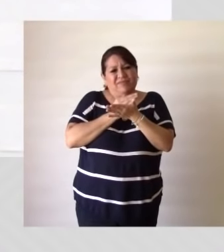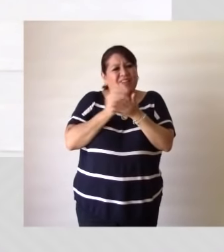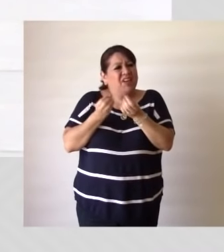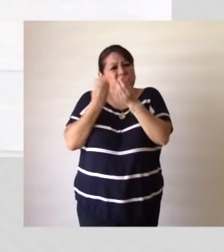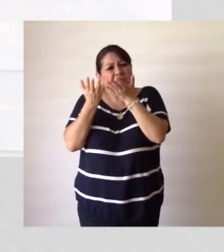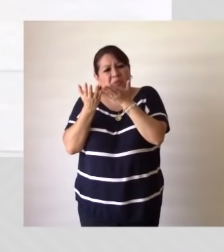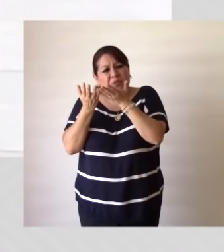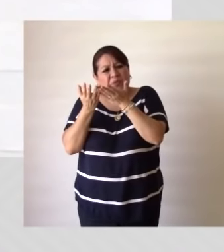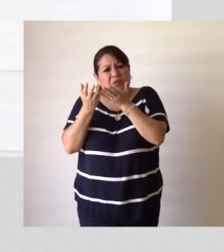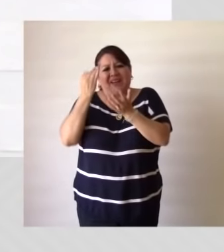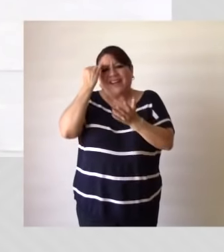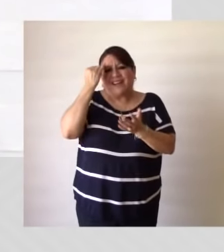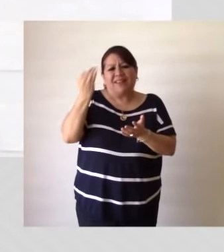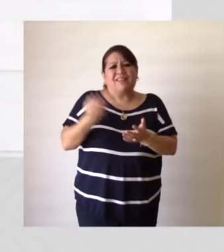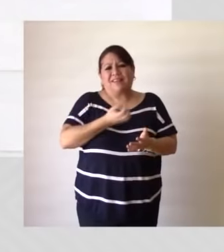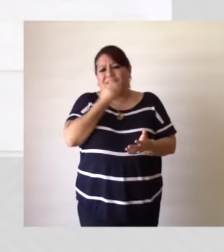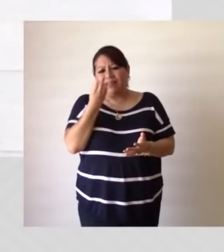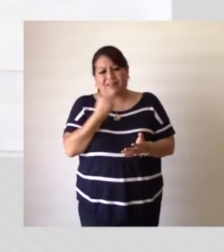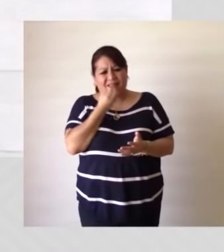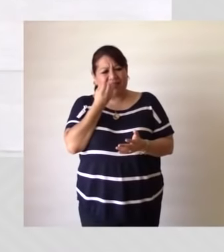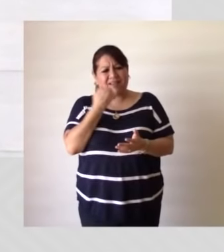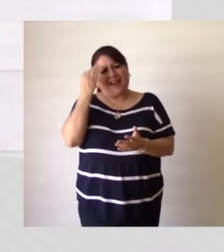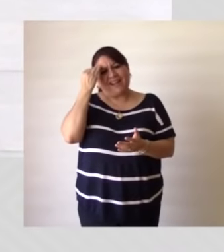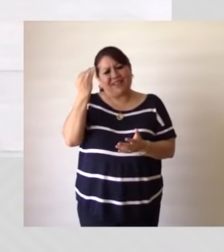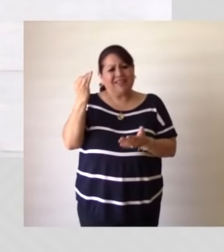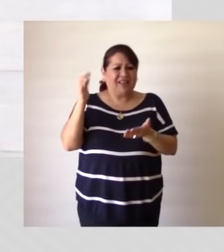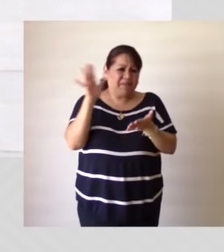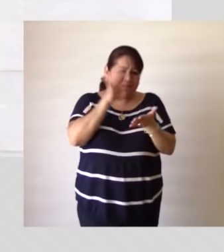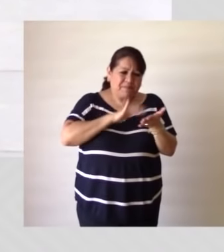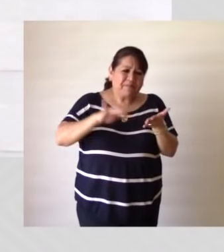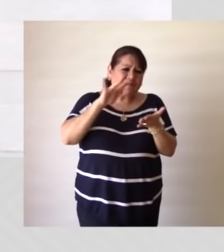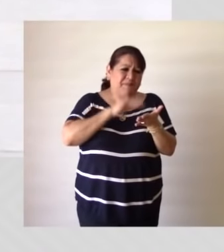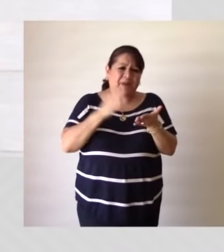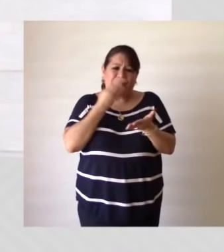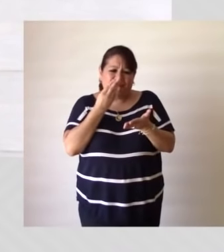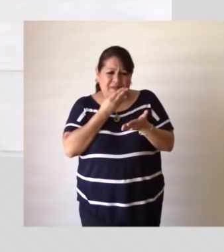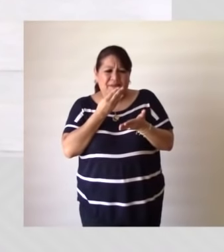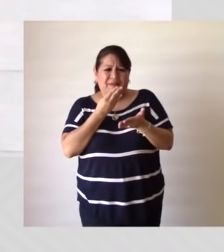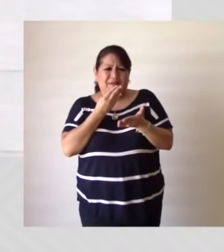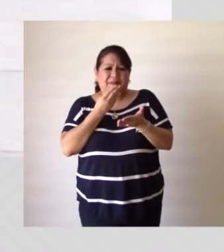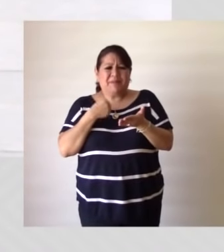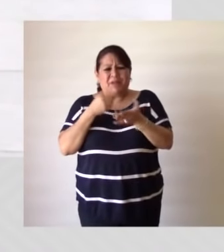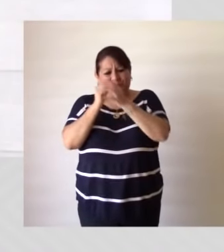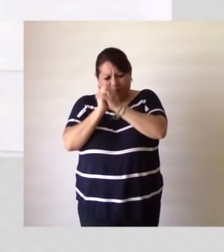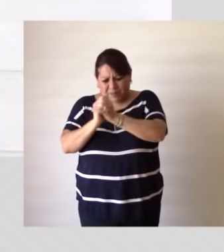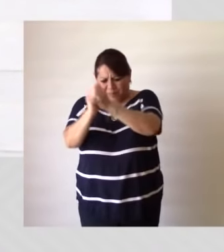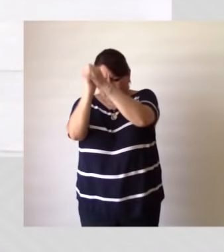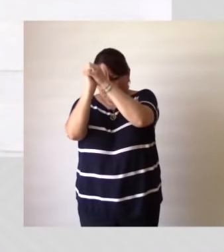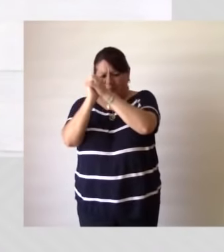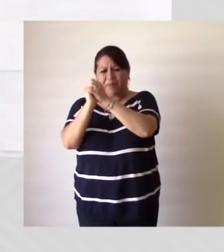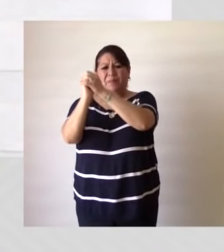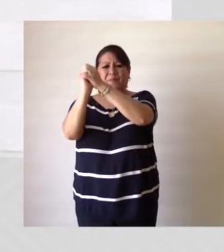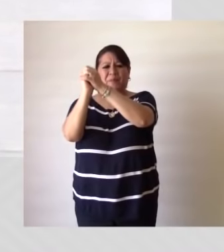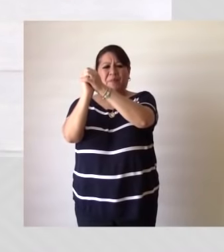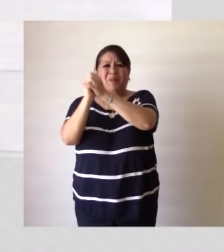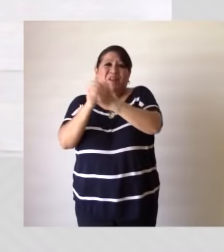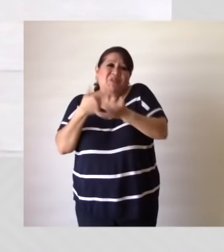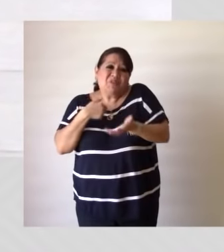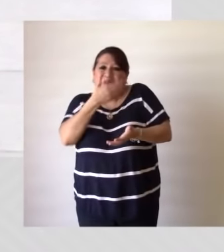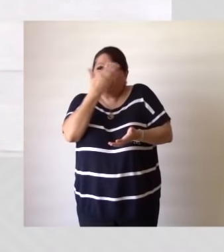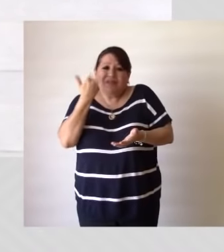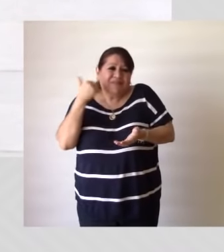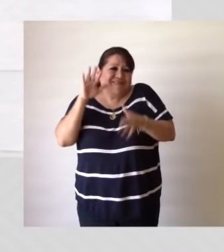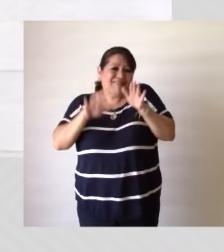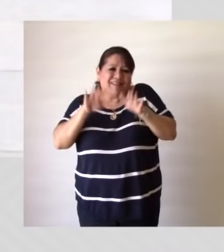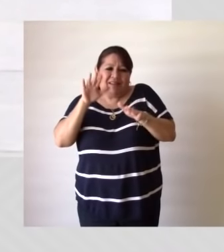de emocional en nuestro tiempo de lectura de adoración si a lo mejor como los servicios